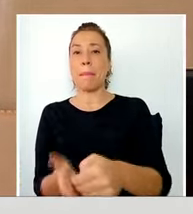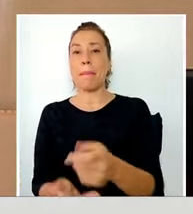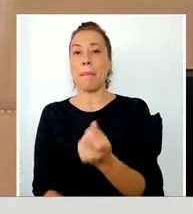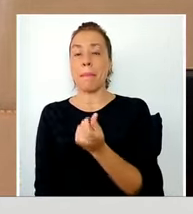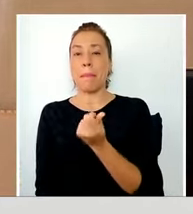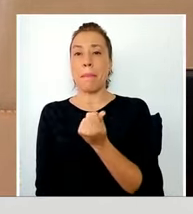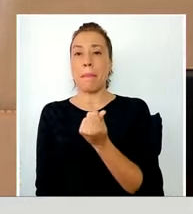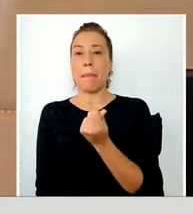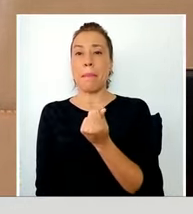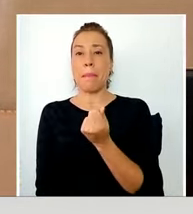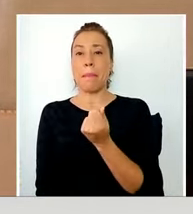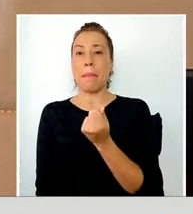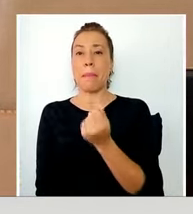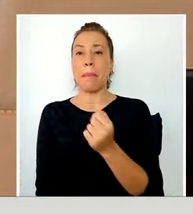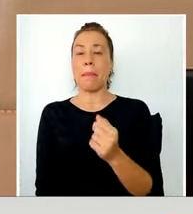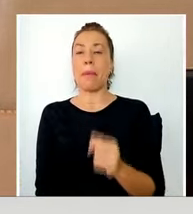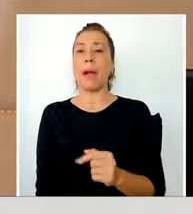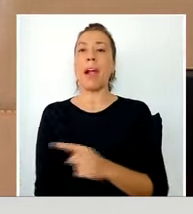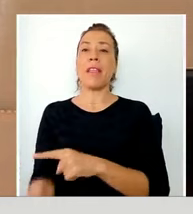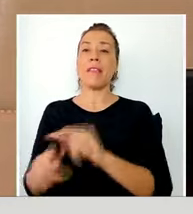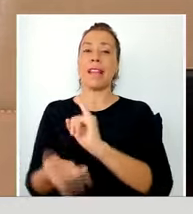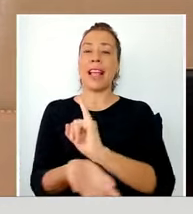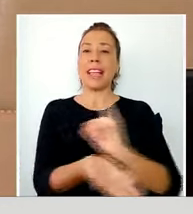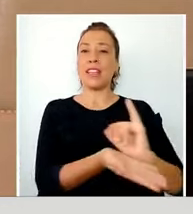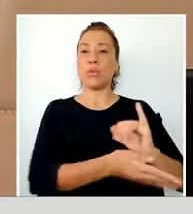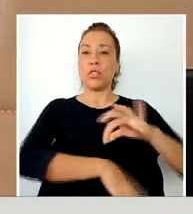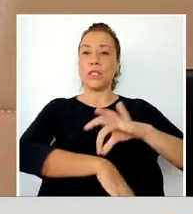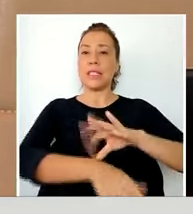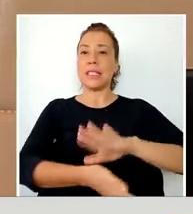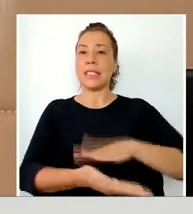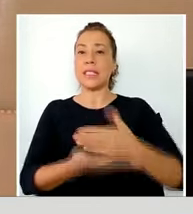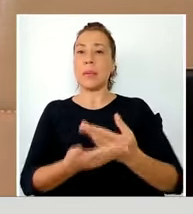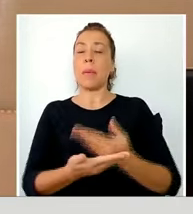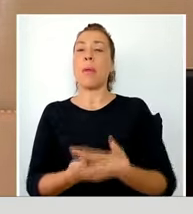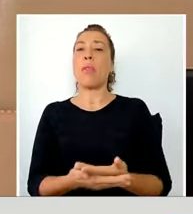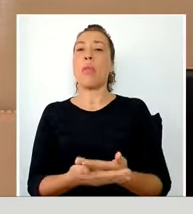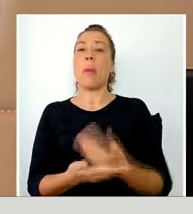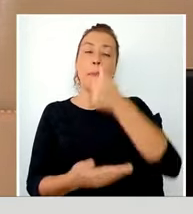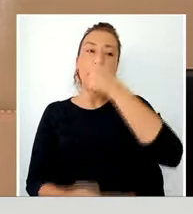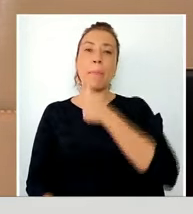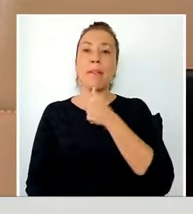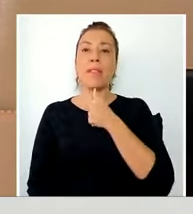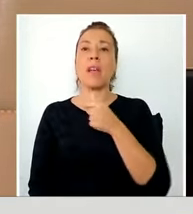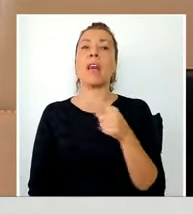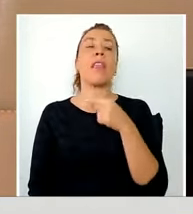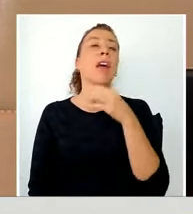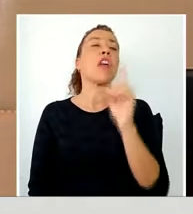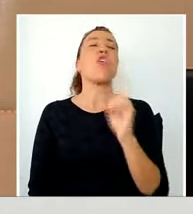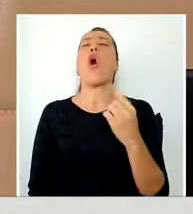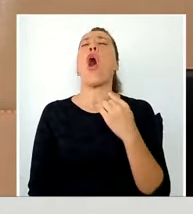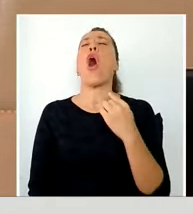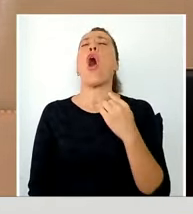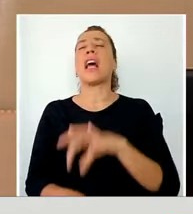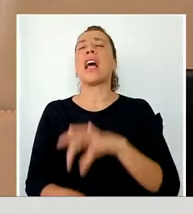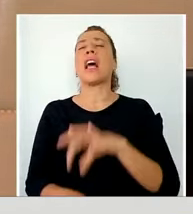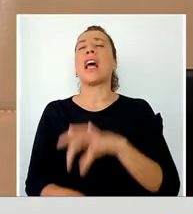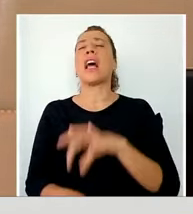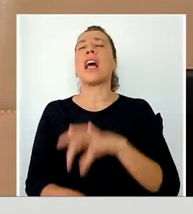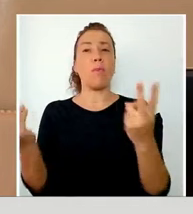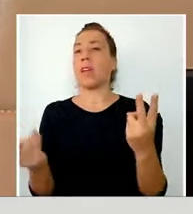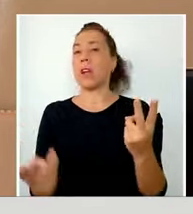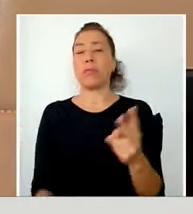a las instituciones de salud privada sea algo que no vaya a afectar a la salud pública Obviamente